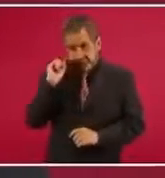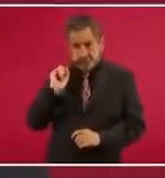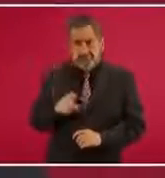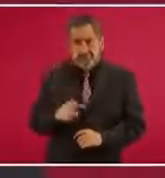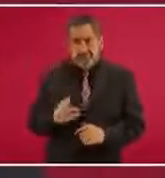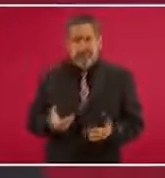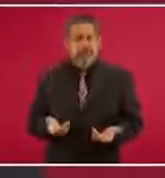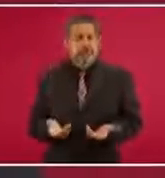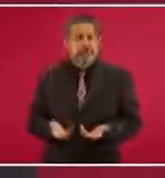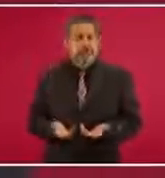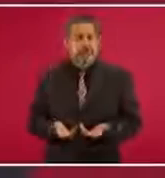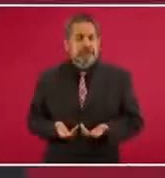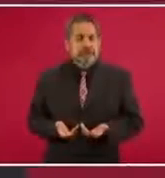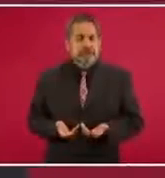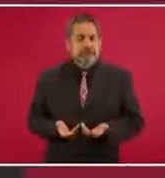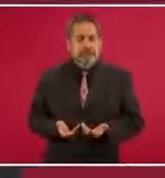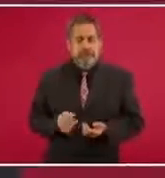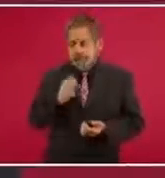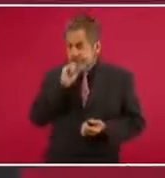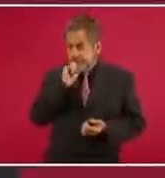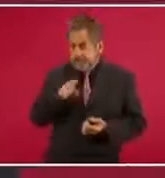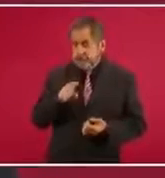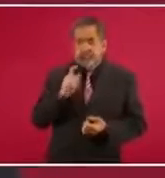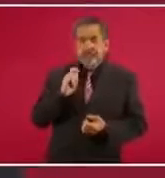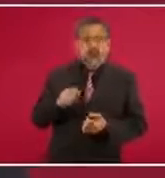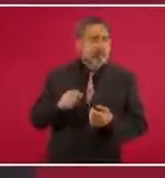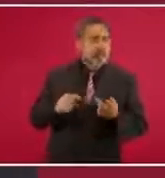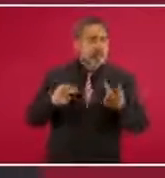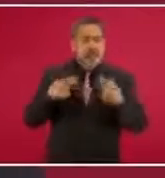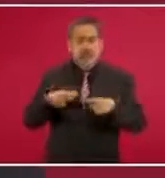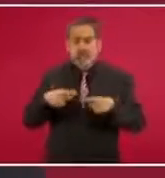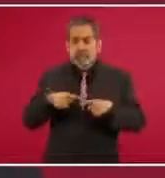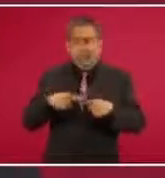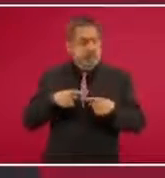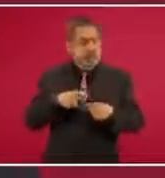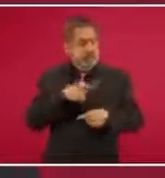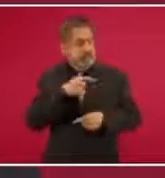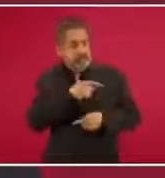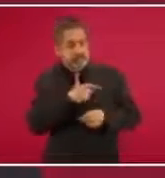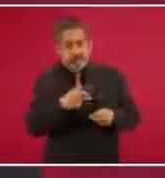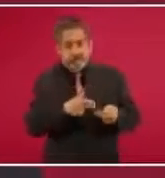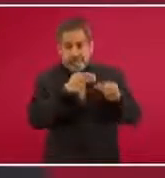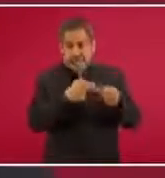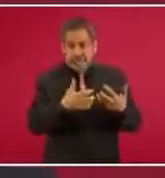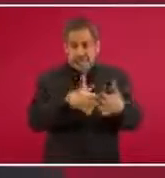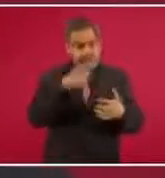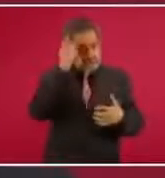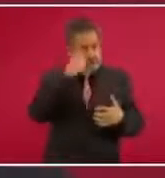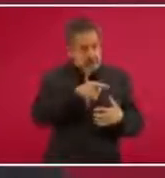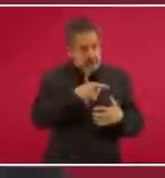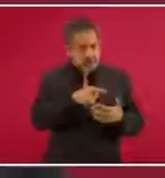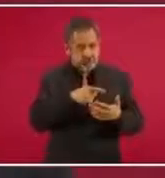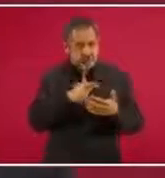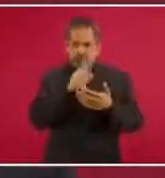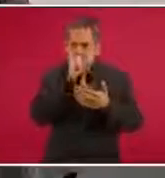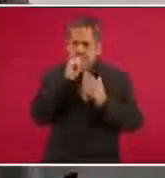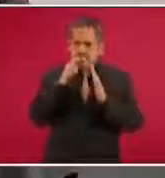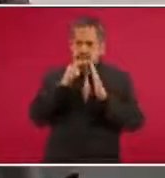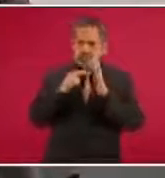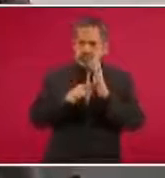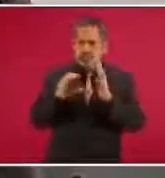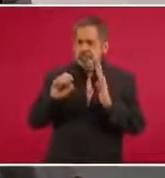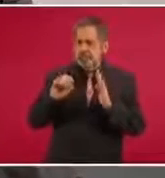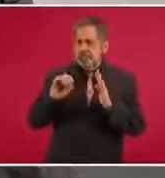se tiene que apoyar a los proveedores de esas grandes empresas existe el código